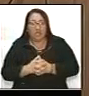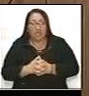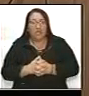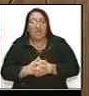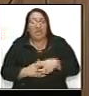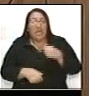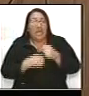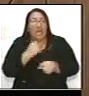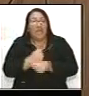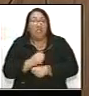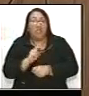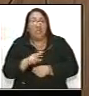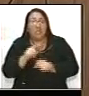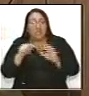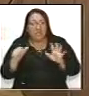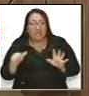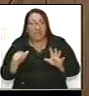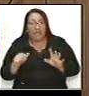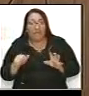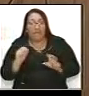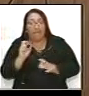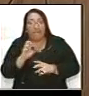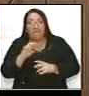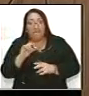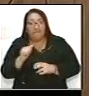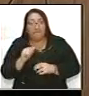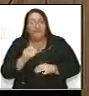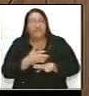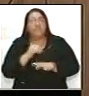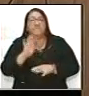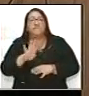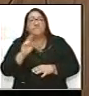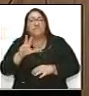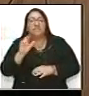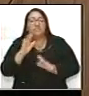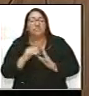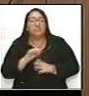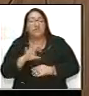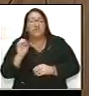el año 2016, en el PIA, fue